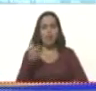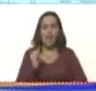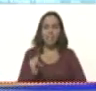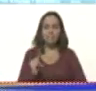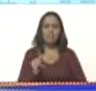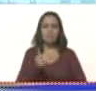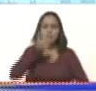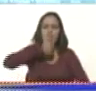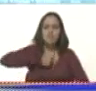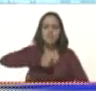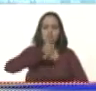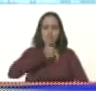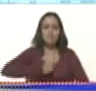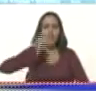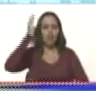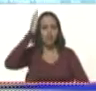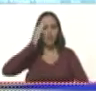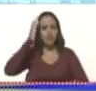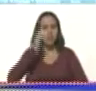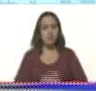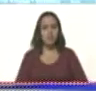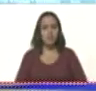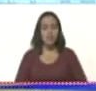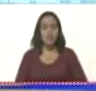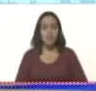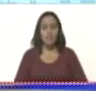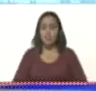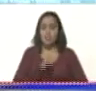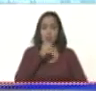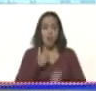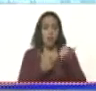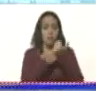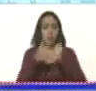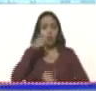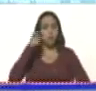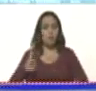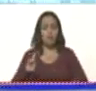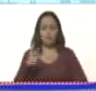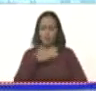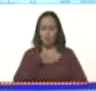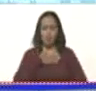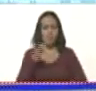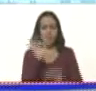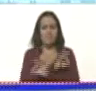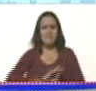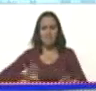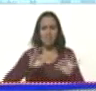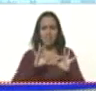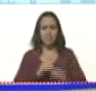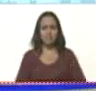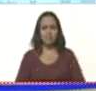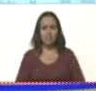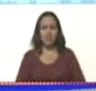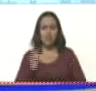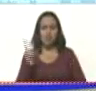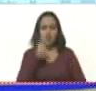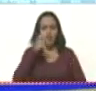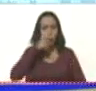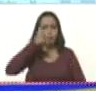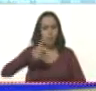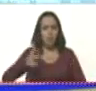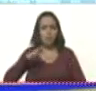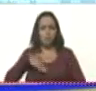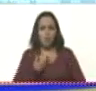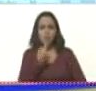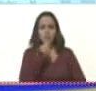su conciencia. Si no fuera por el pueblo, no fuéramos nadie. Solo por el pueblo